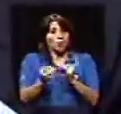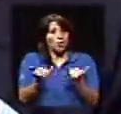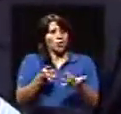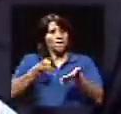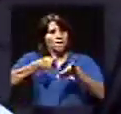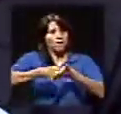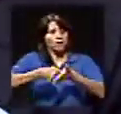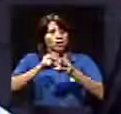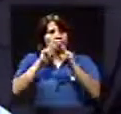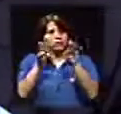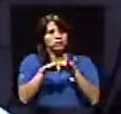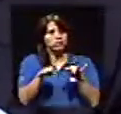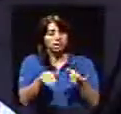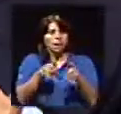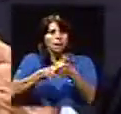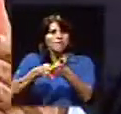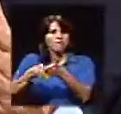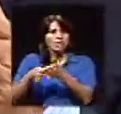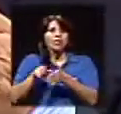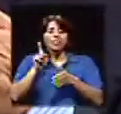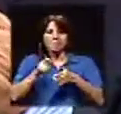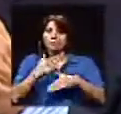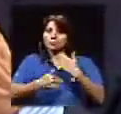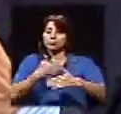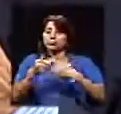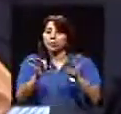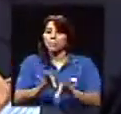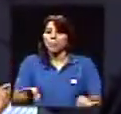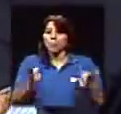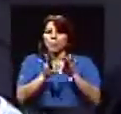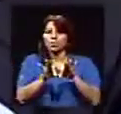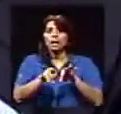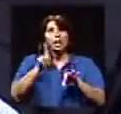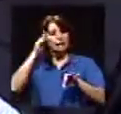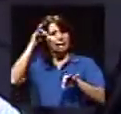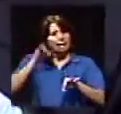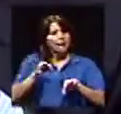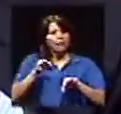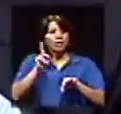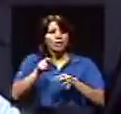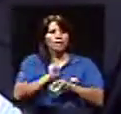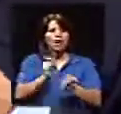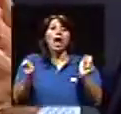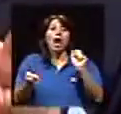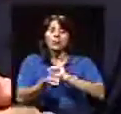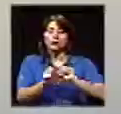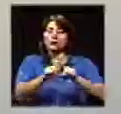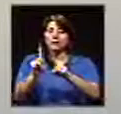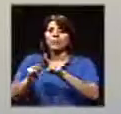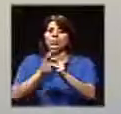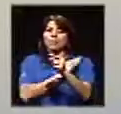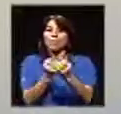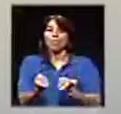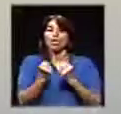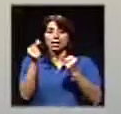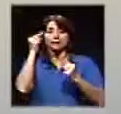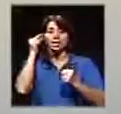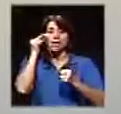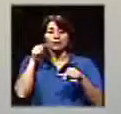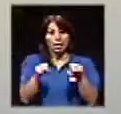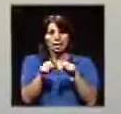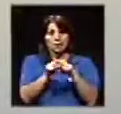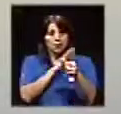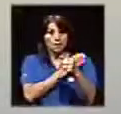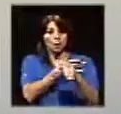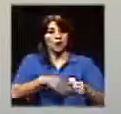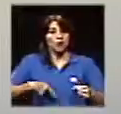un avance importante. Entonces, creo que hay cambios que se deben de hacer a nivel de los poderes del Estado, la estructura del mismo Poder Ejecutivo,